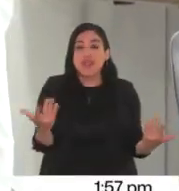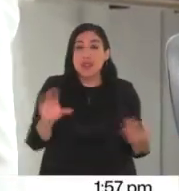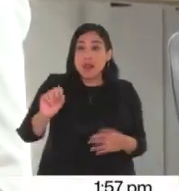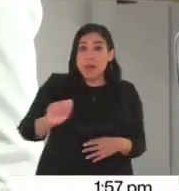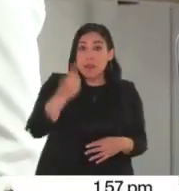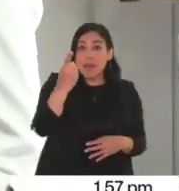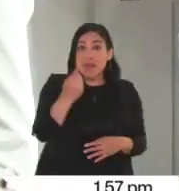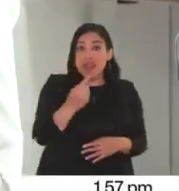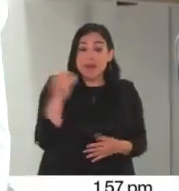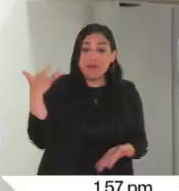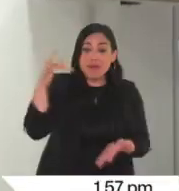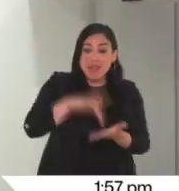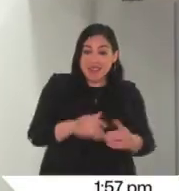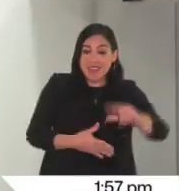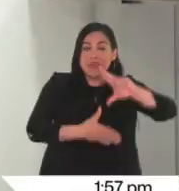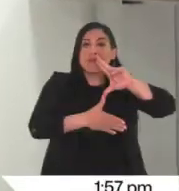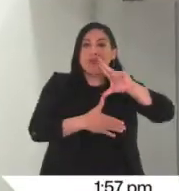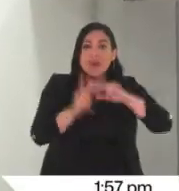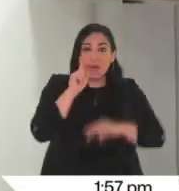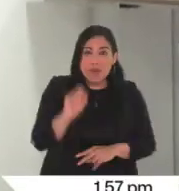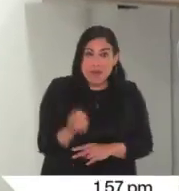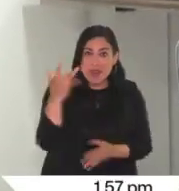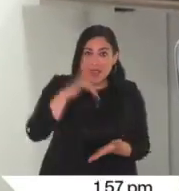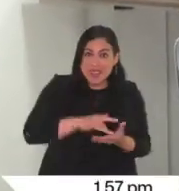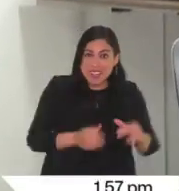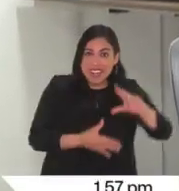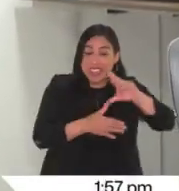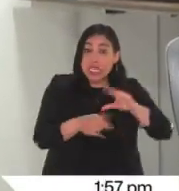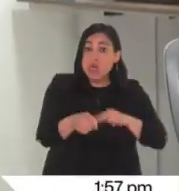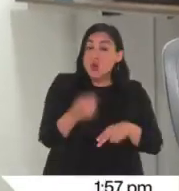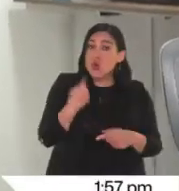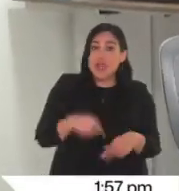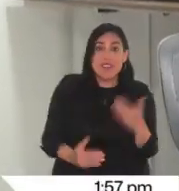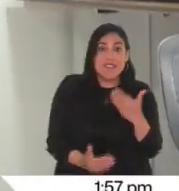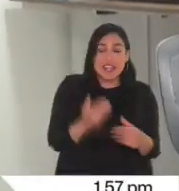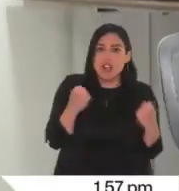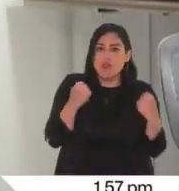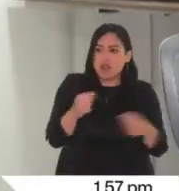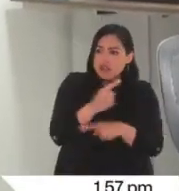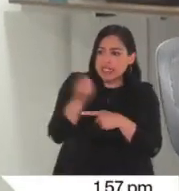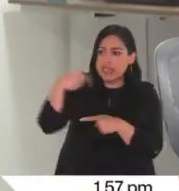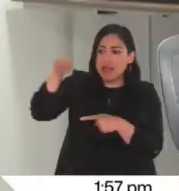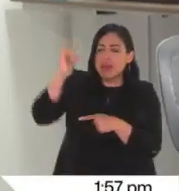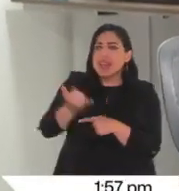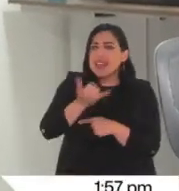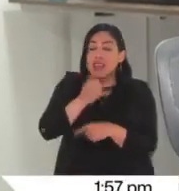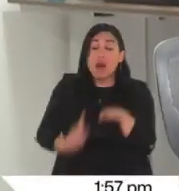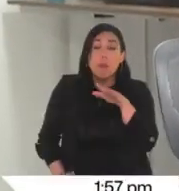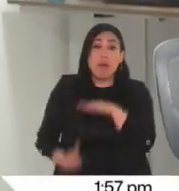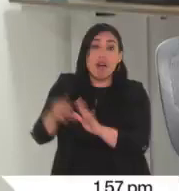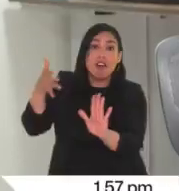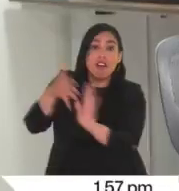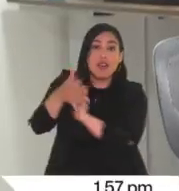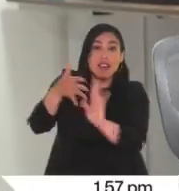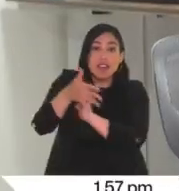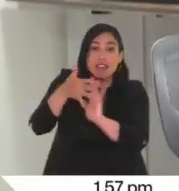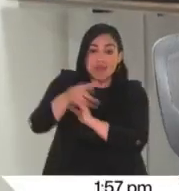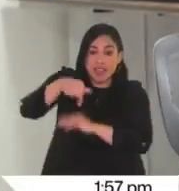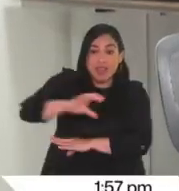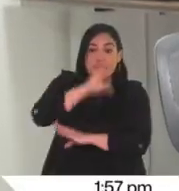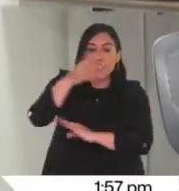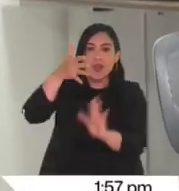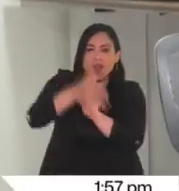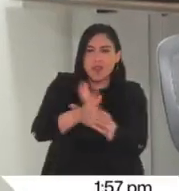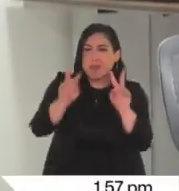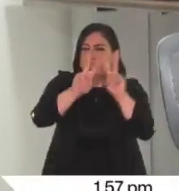es tu primera vez en América Latina como tal Y te ha tocado duro porque hace unas semanas se presentó un informe un informe aquí en Colombia